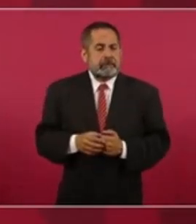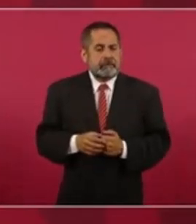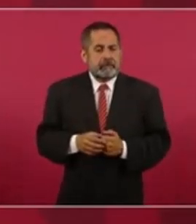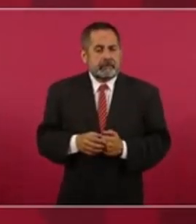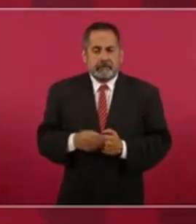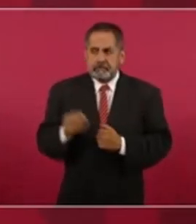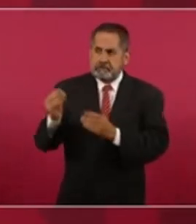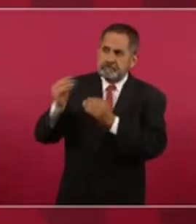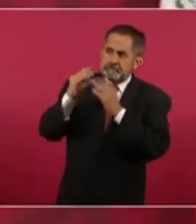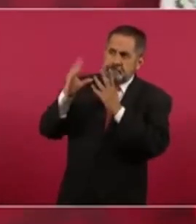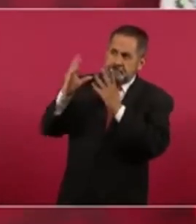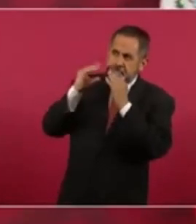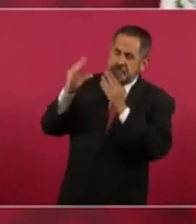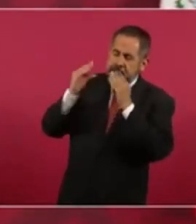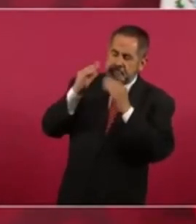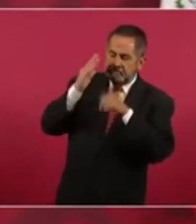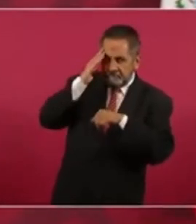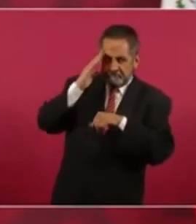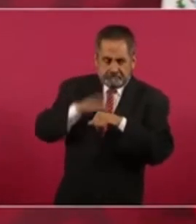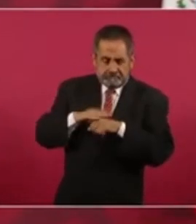nos dejaron muchas enseñanzas.